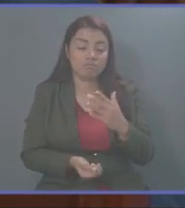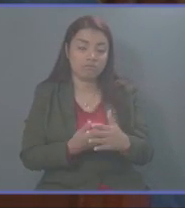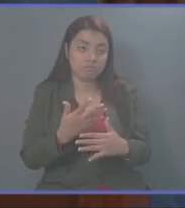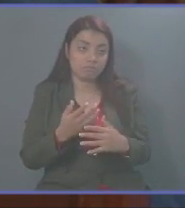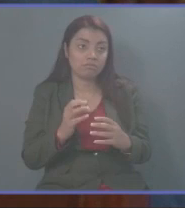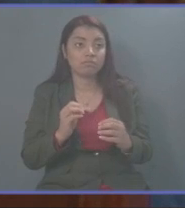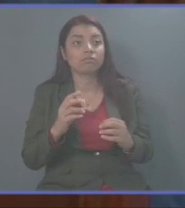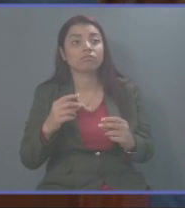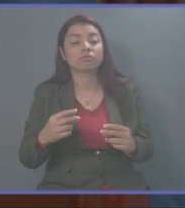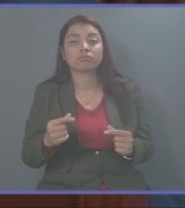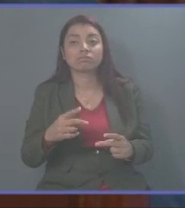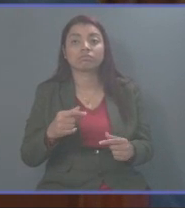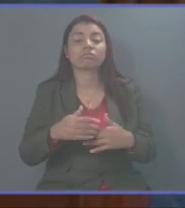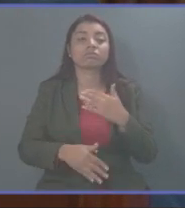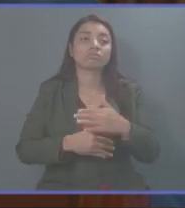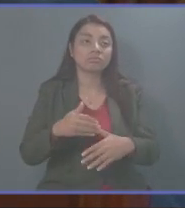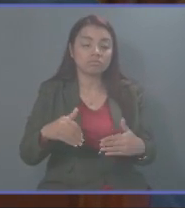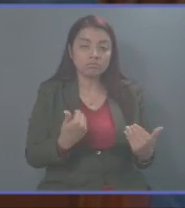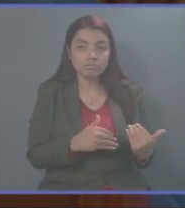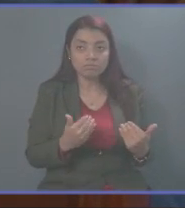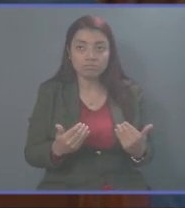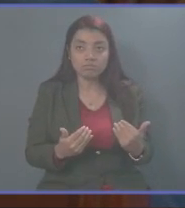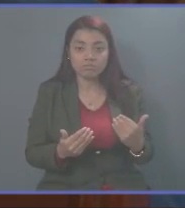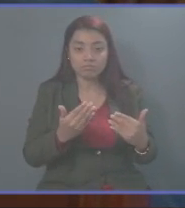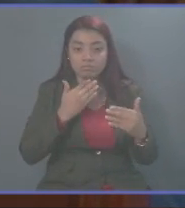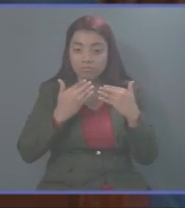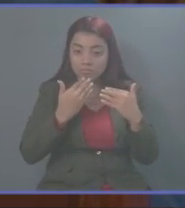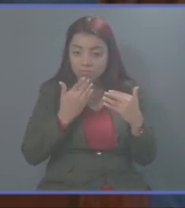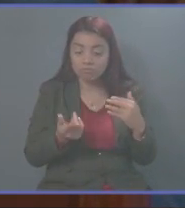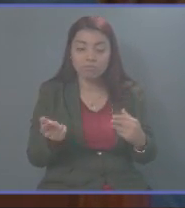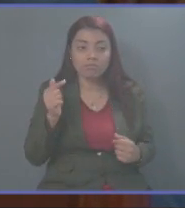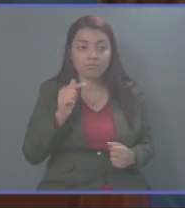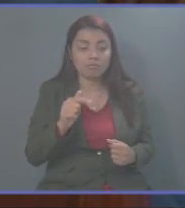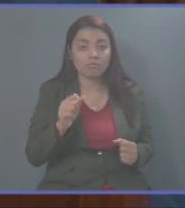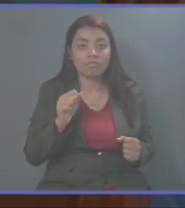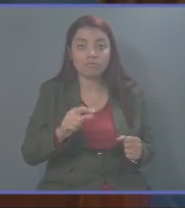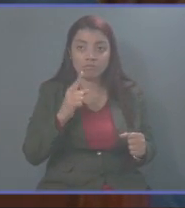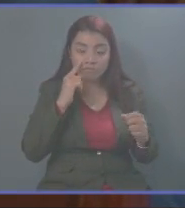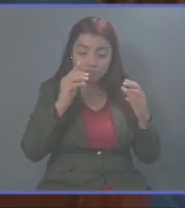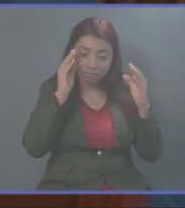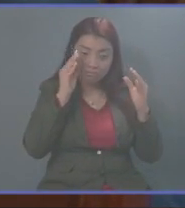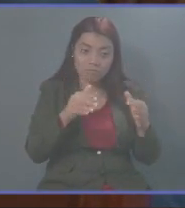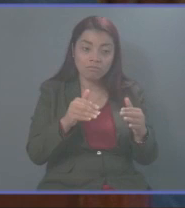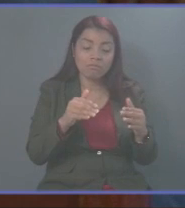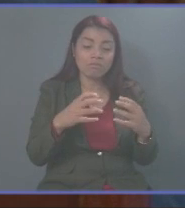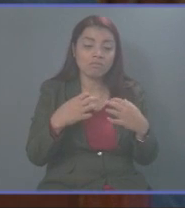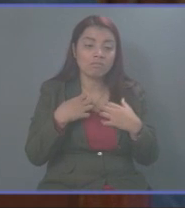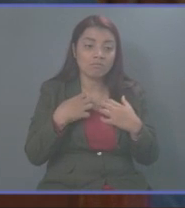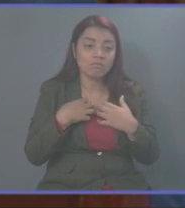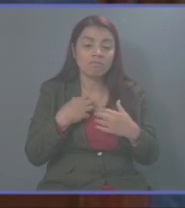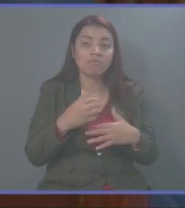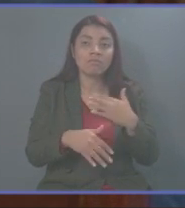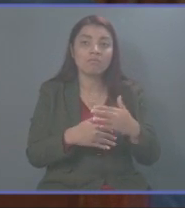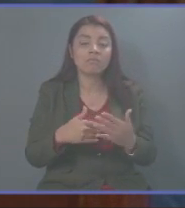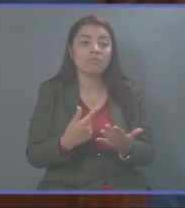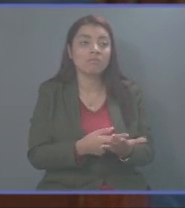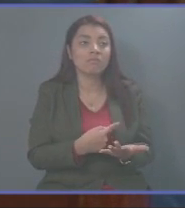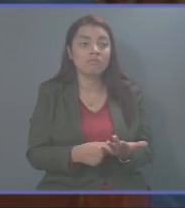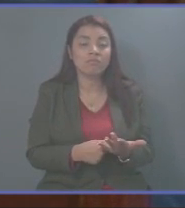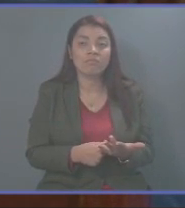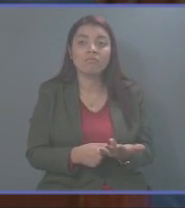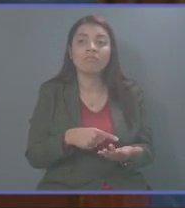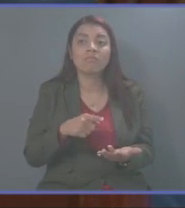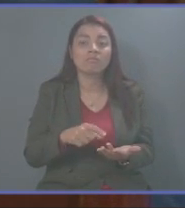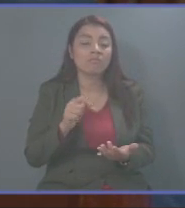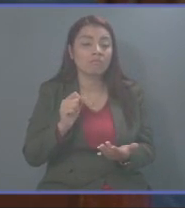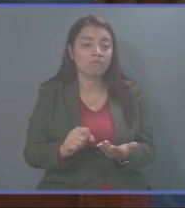la eficiencia de procesos, previa justificación que esté basada en un enfoque de ciclo de vida sobre los impactos de la generación y gestión